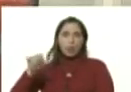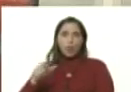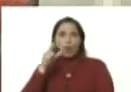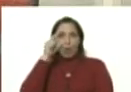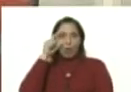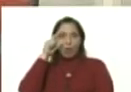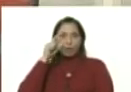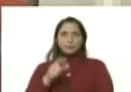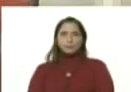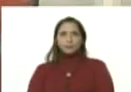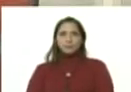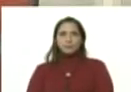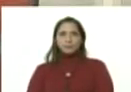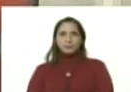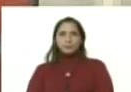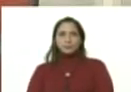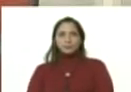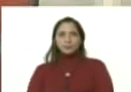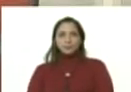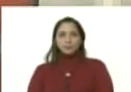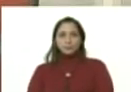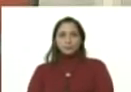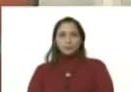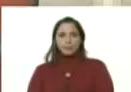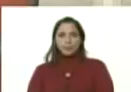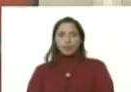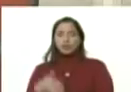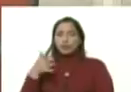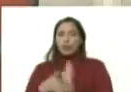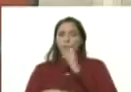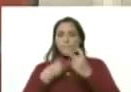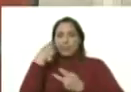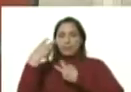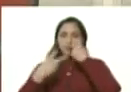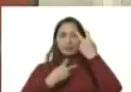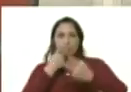Bolivariana de Venezuela, Jorge Arriaza, sobre la gira que realizó por Europa también.